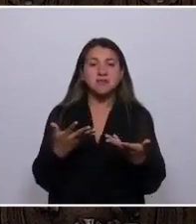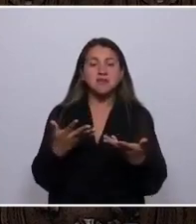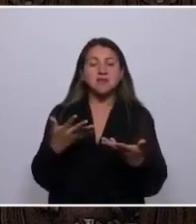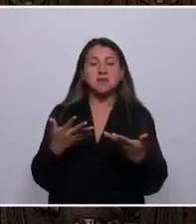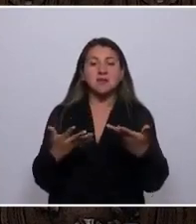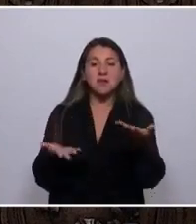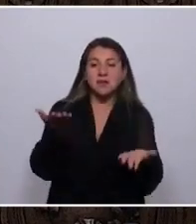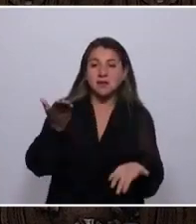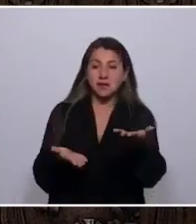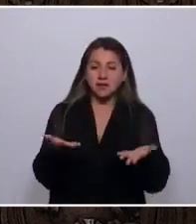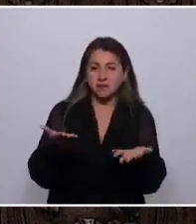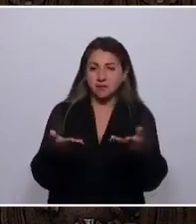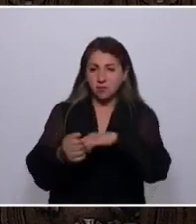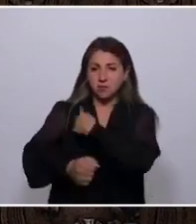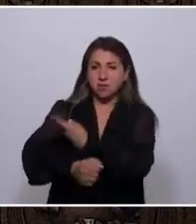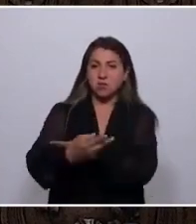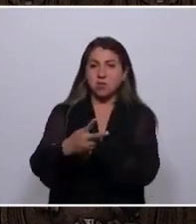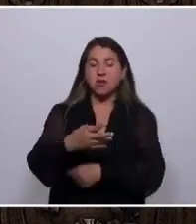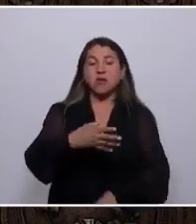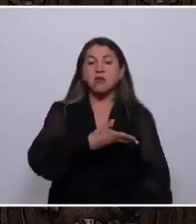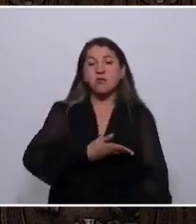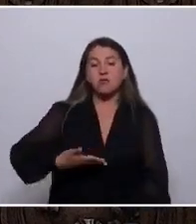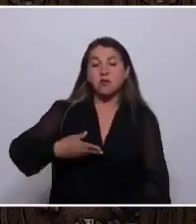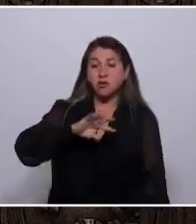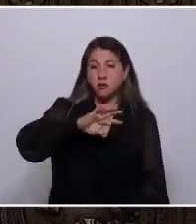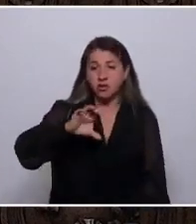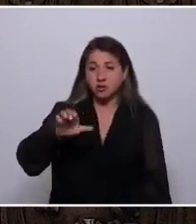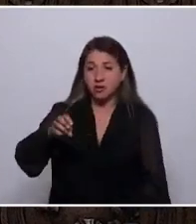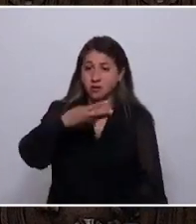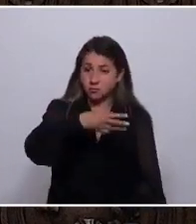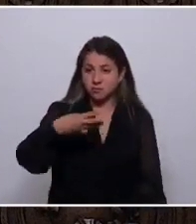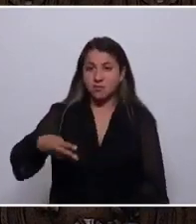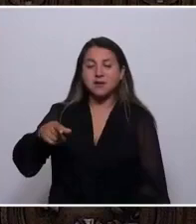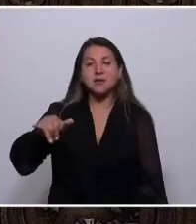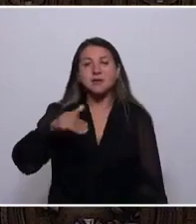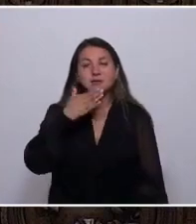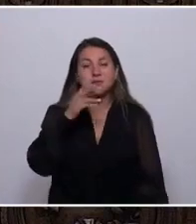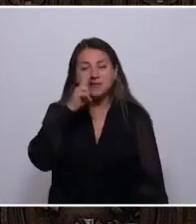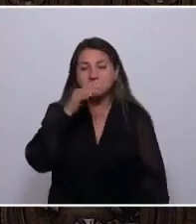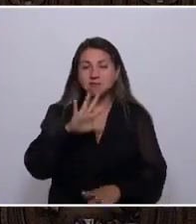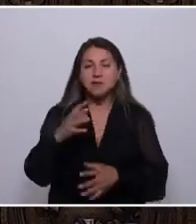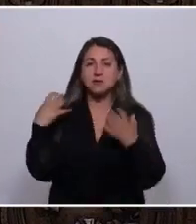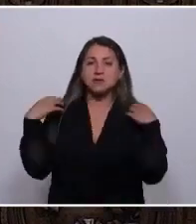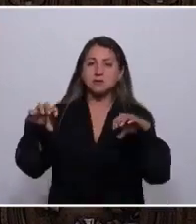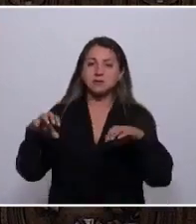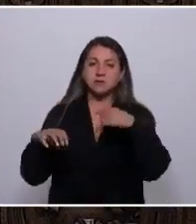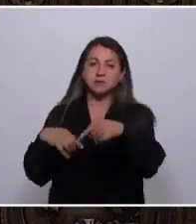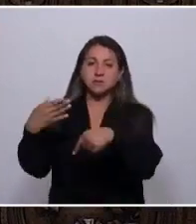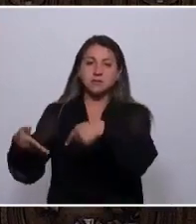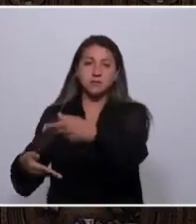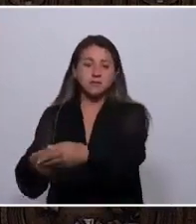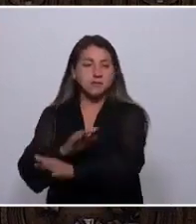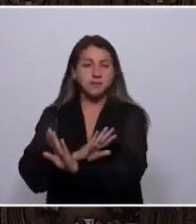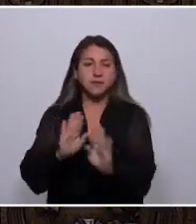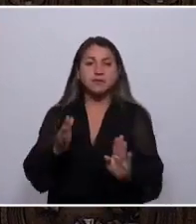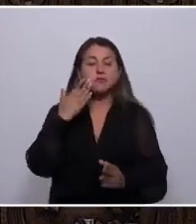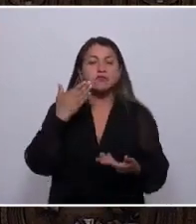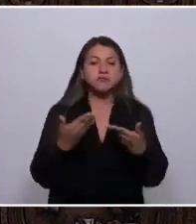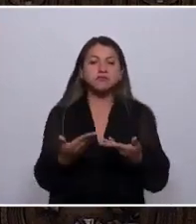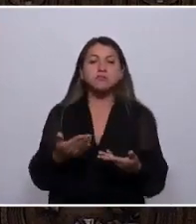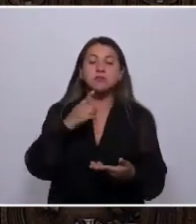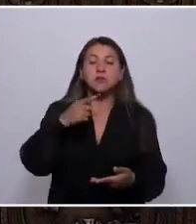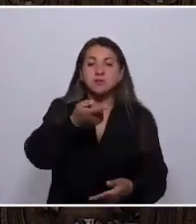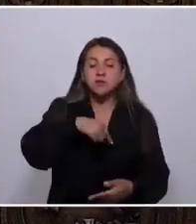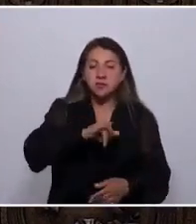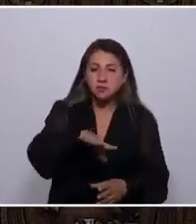gobierno central y los gobiernos regionales, sin más delegados presidenciales, y en el de solidaridad entre regiones para una